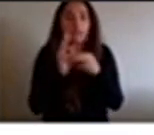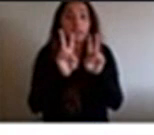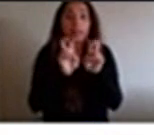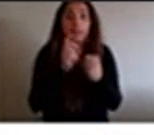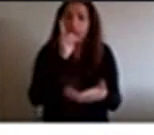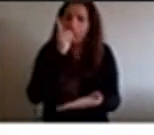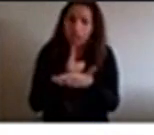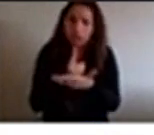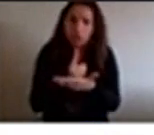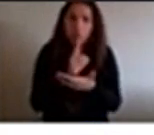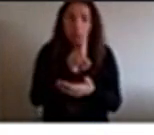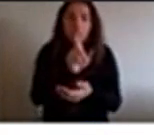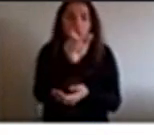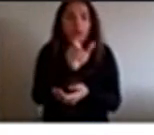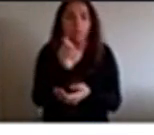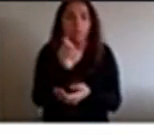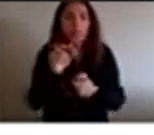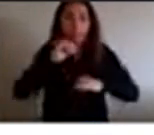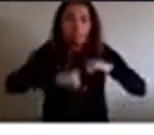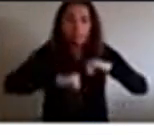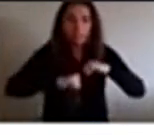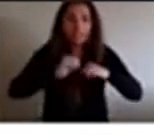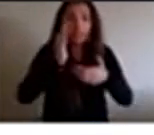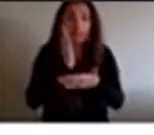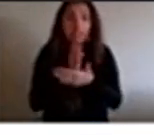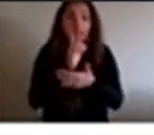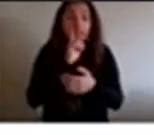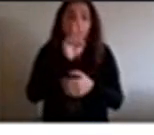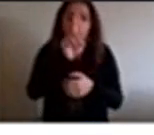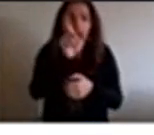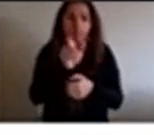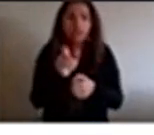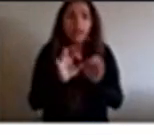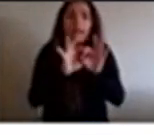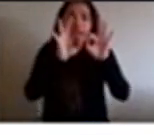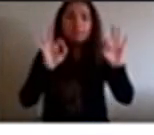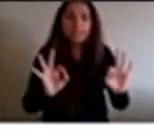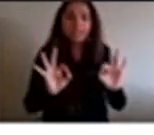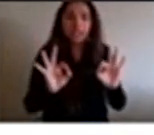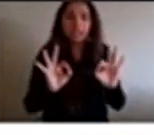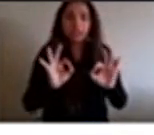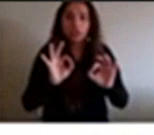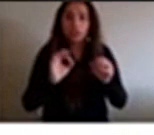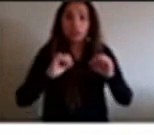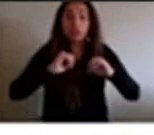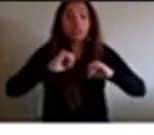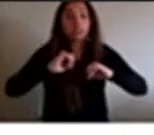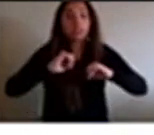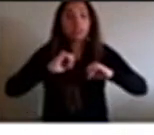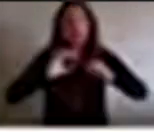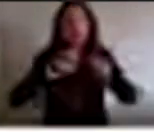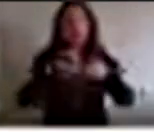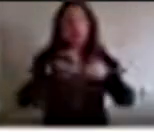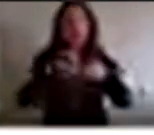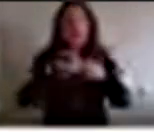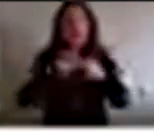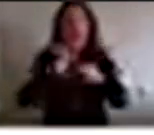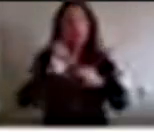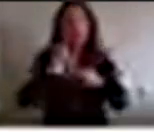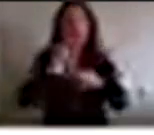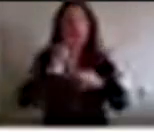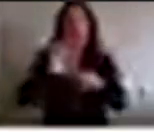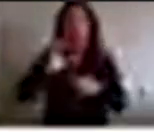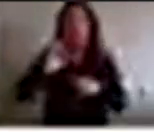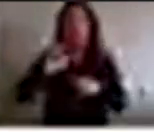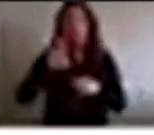obligación de las empresas de tener a una persona especialista dentro de su equipo de recursos humanos que vea el tema de inclusión, creo